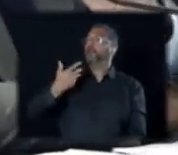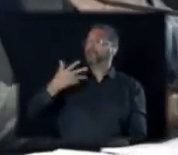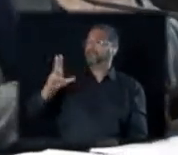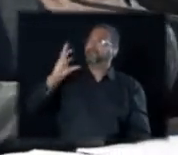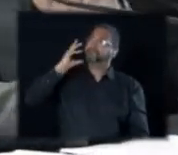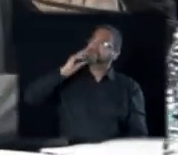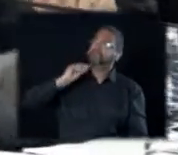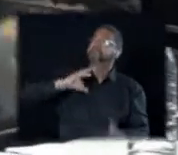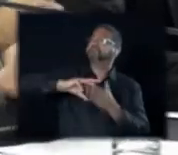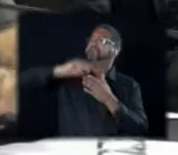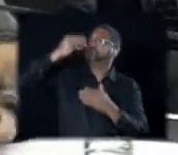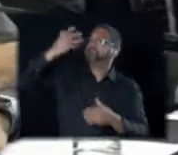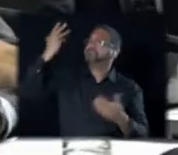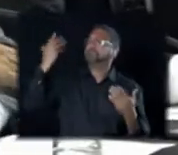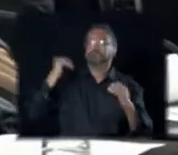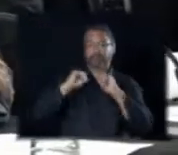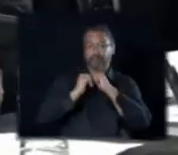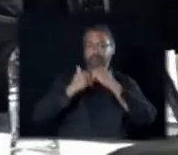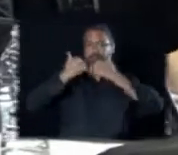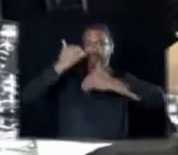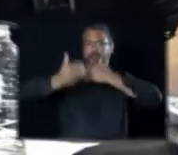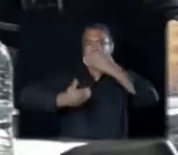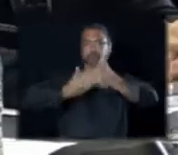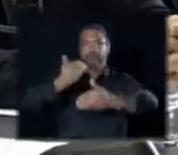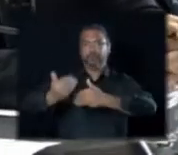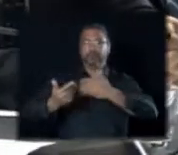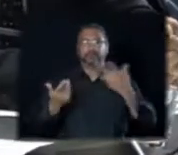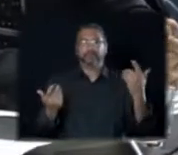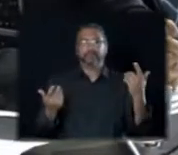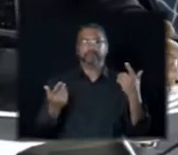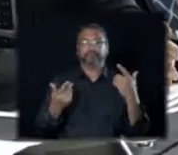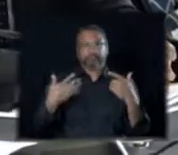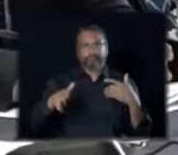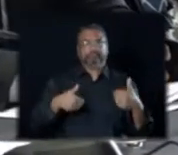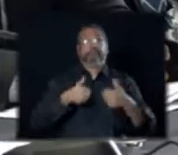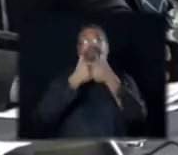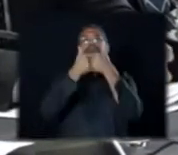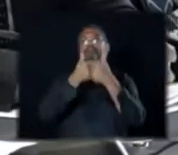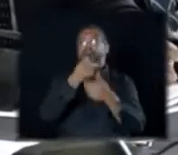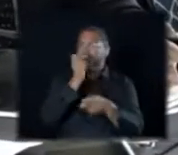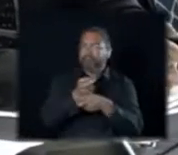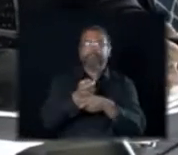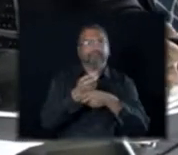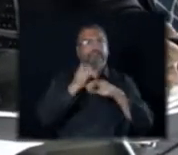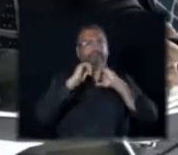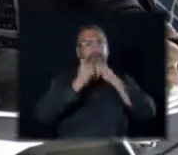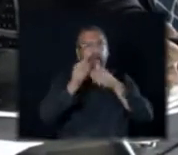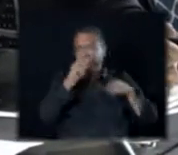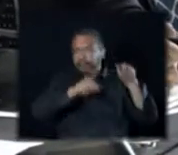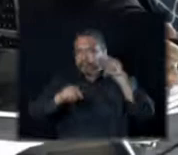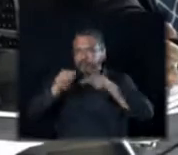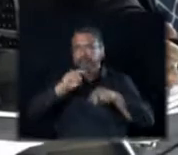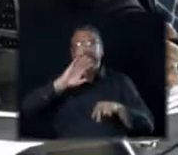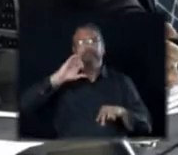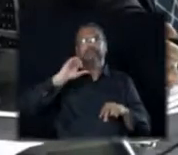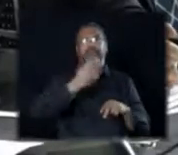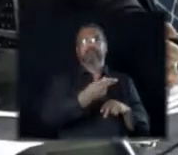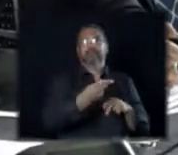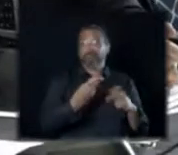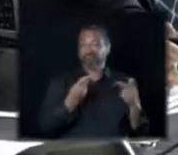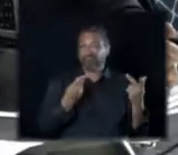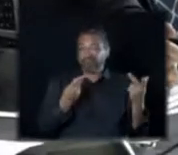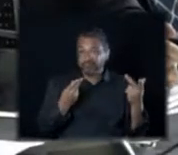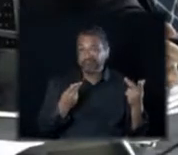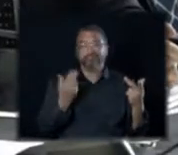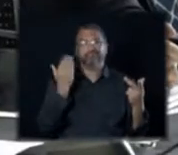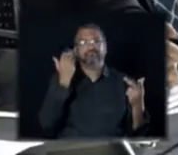Una de las cosas que hemos aprendido es cómo este proceso nos ha enseñado sobre el